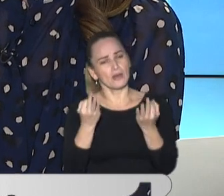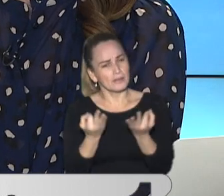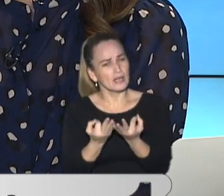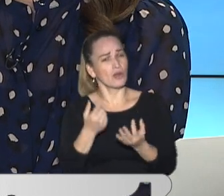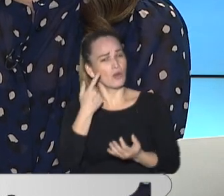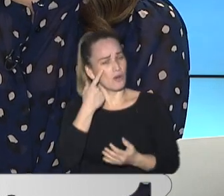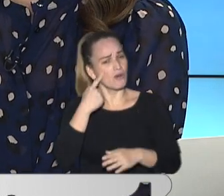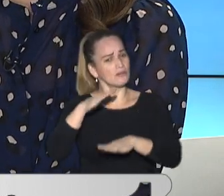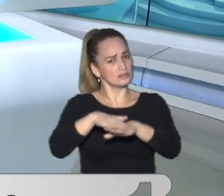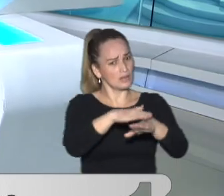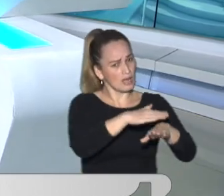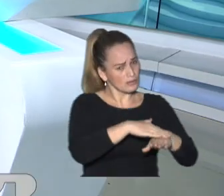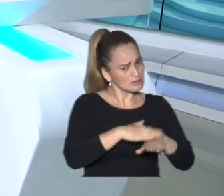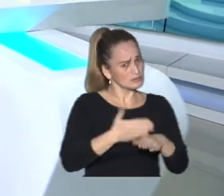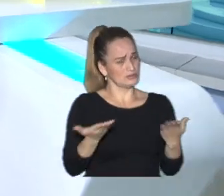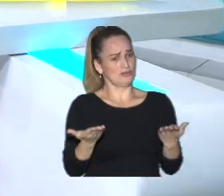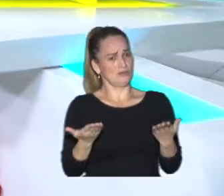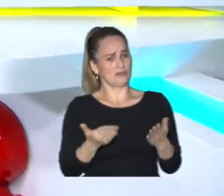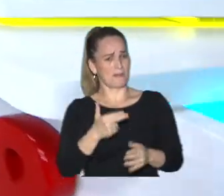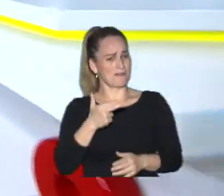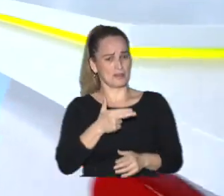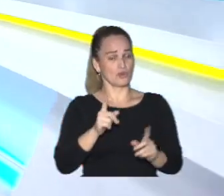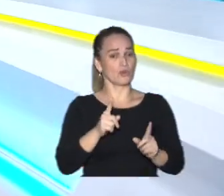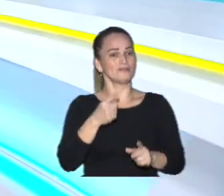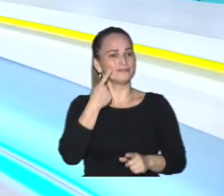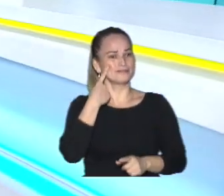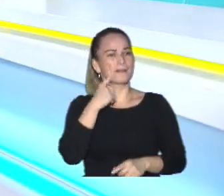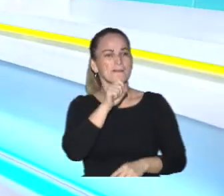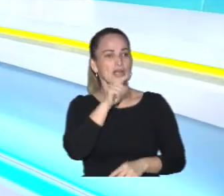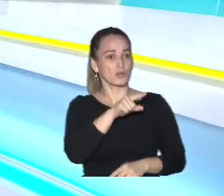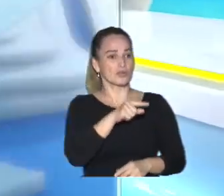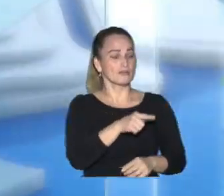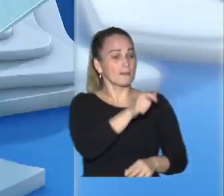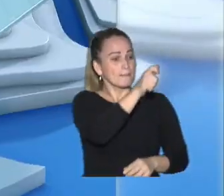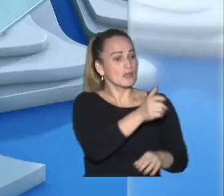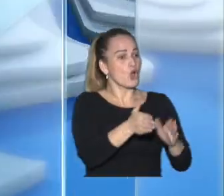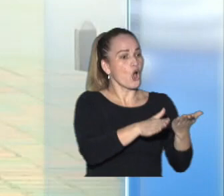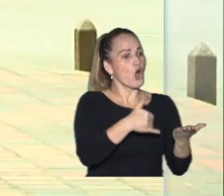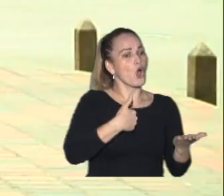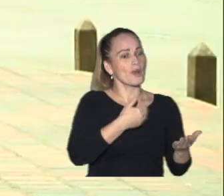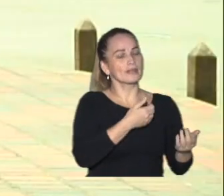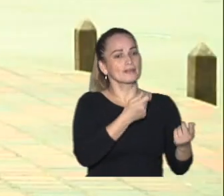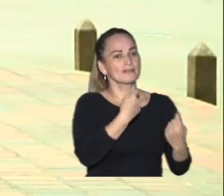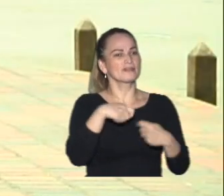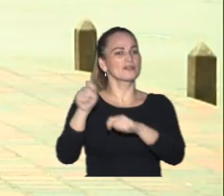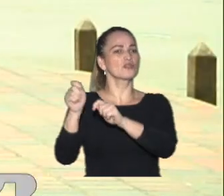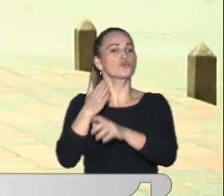hechos de xenofobia. Yusi Chaparro, ¿cuándo será repatriado el cuerpo de este joven?